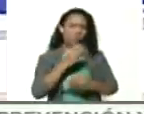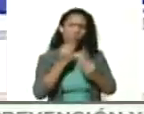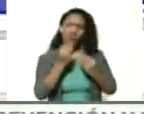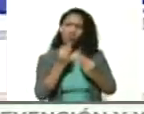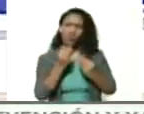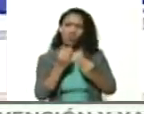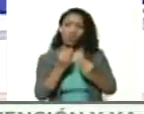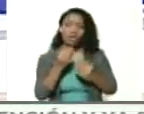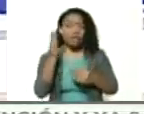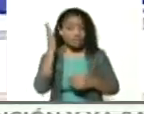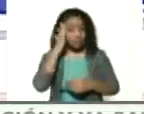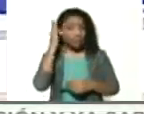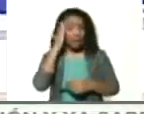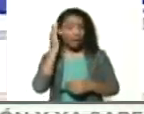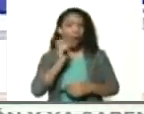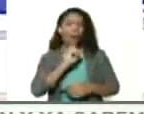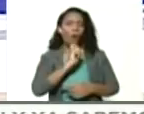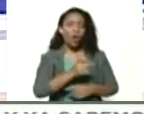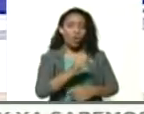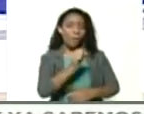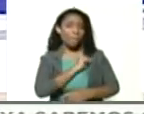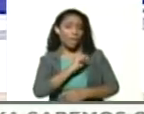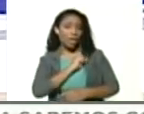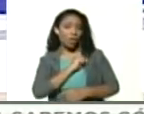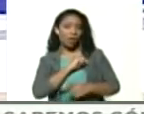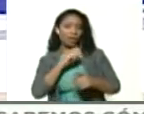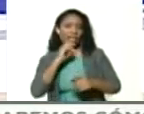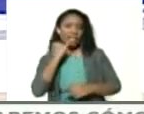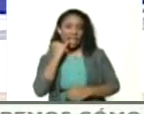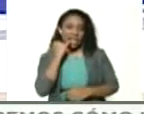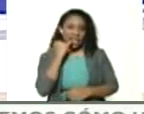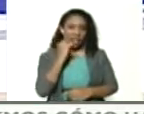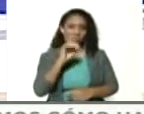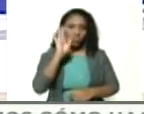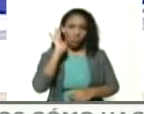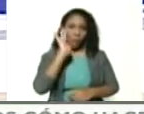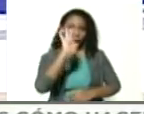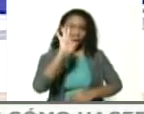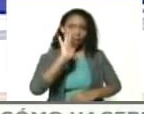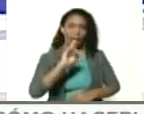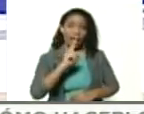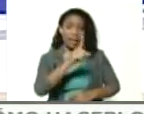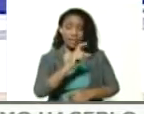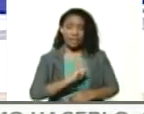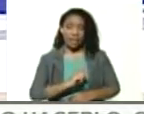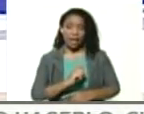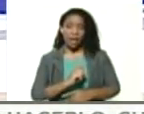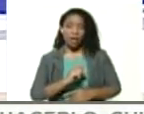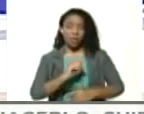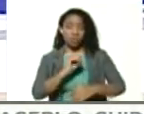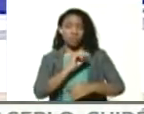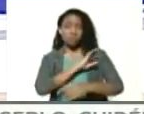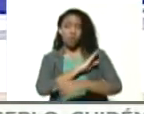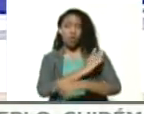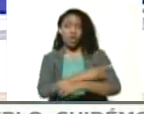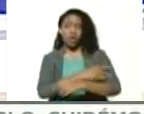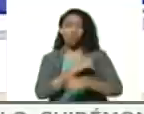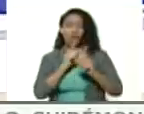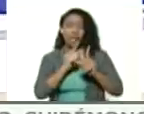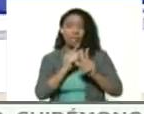Y se sabe que el odio, el miedo y la venganza es un combustible poderosísimo